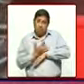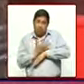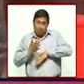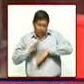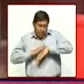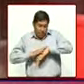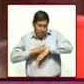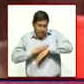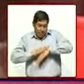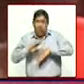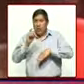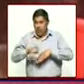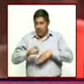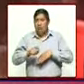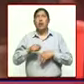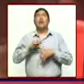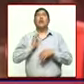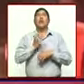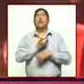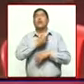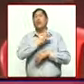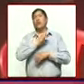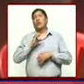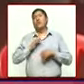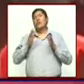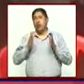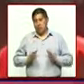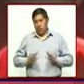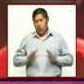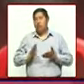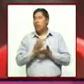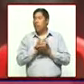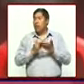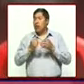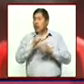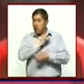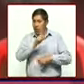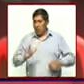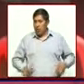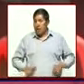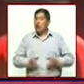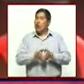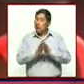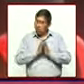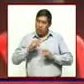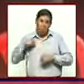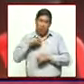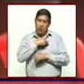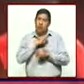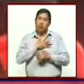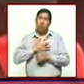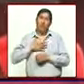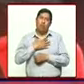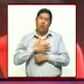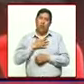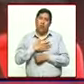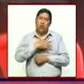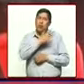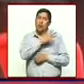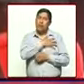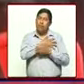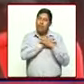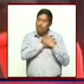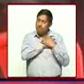Y también pedimos a nuestros concejales, que también como son parte del municipio, pedimos de por favor que ellos también se toquen